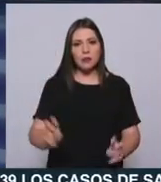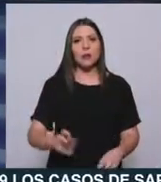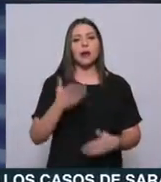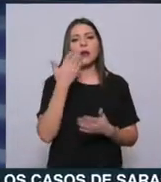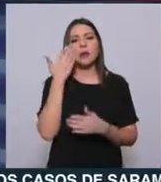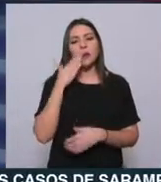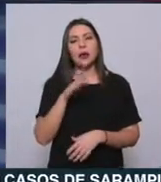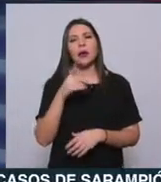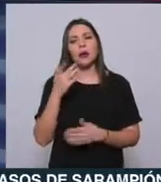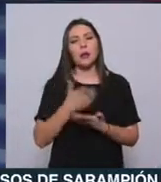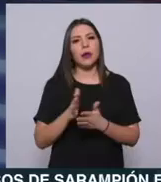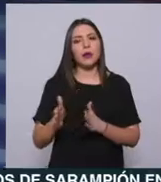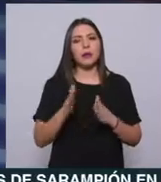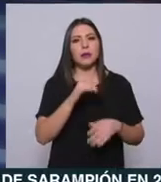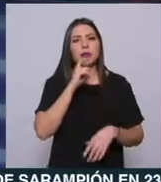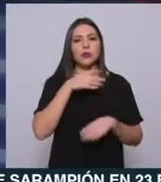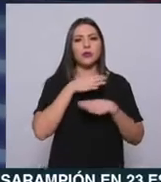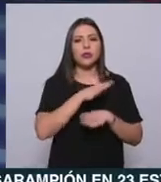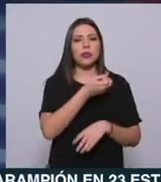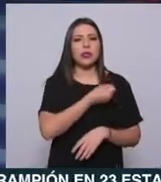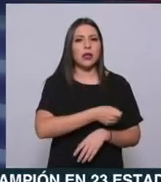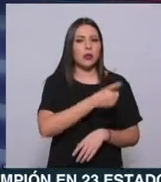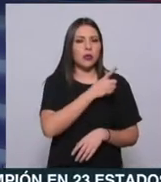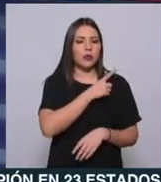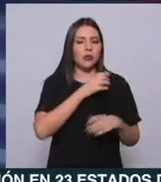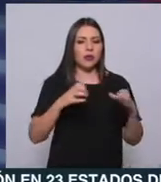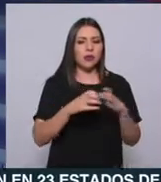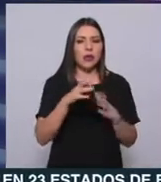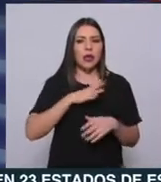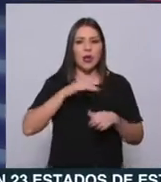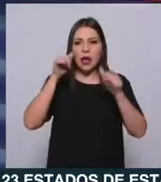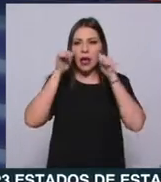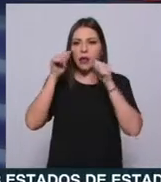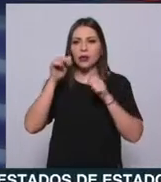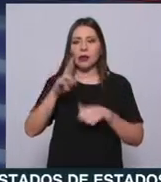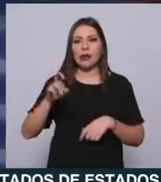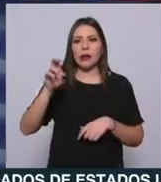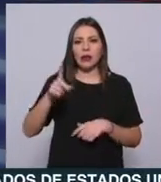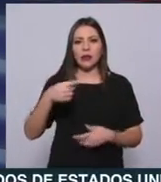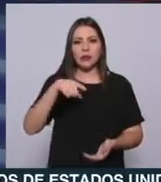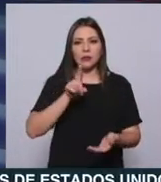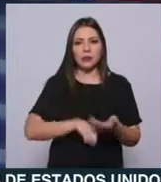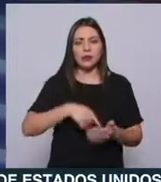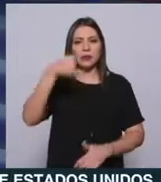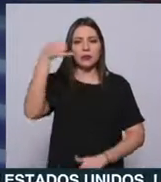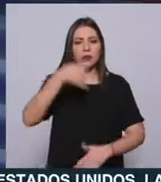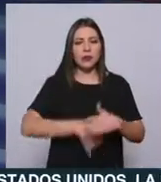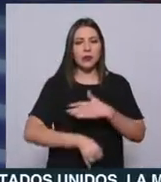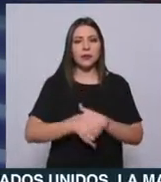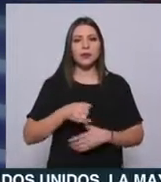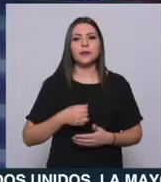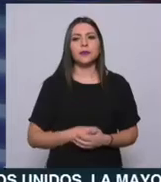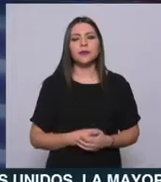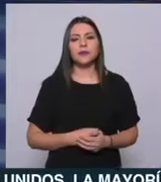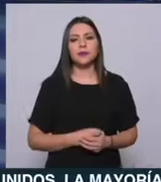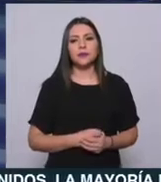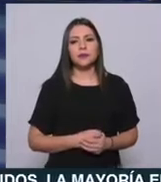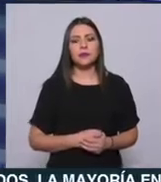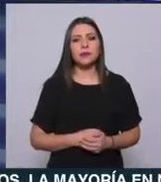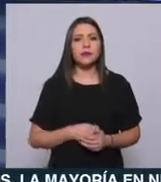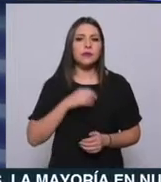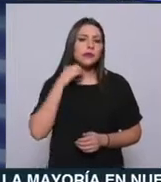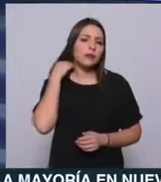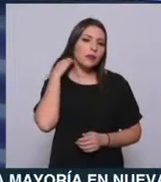del sector salud, pues hay una red de centros de atención amplia, centros de integración juvenil, que